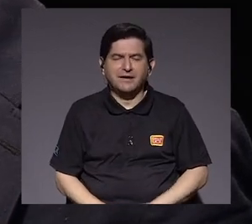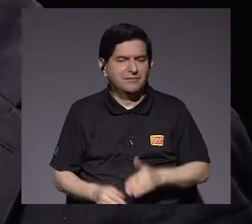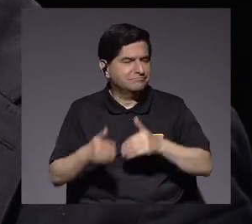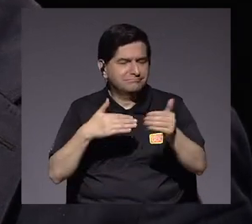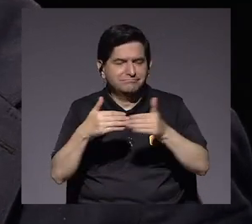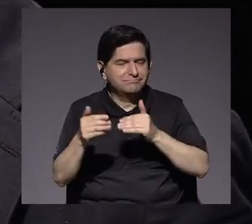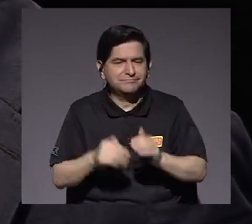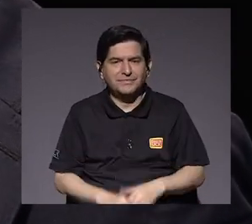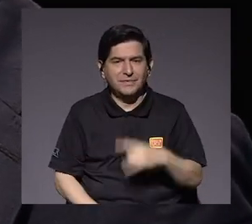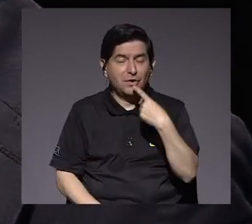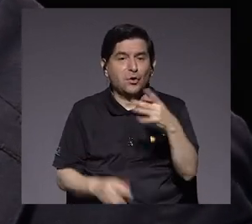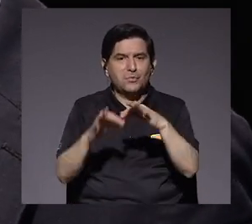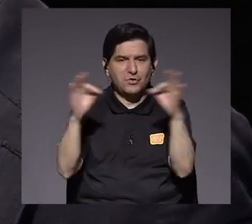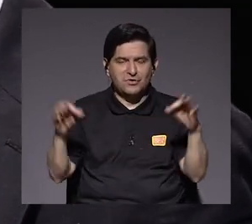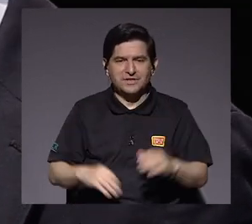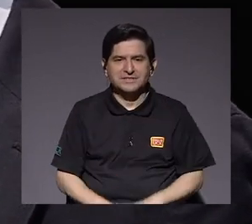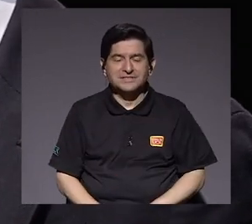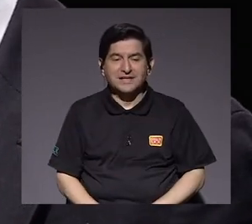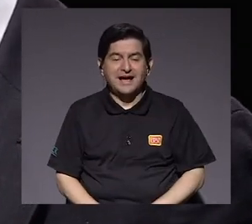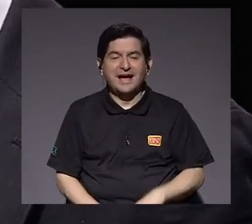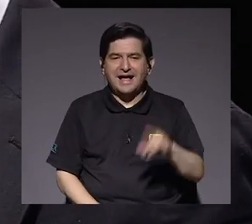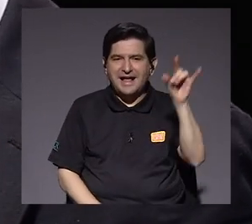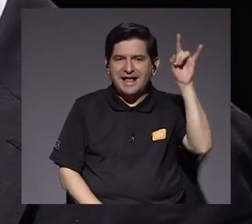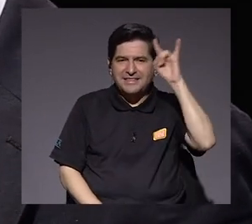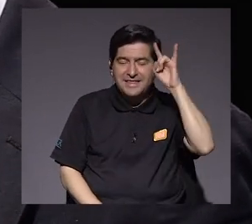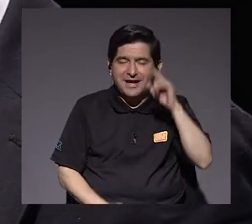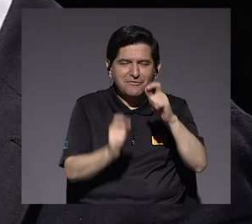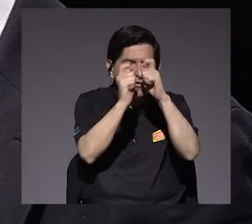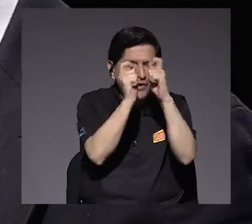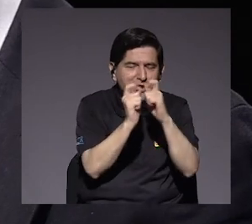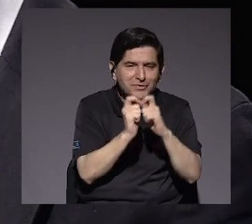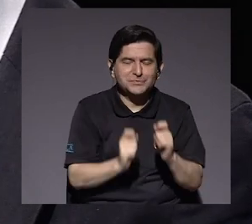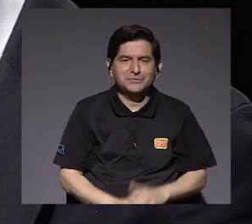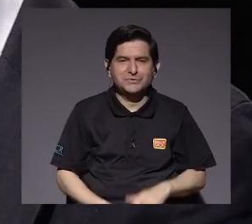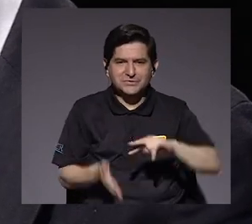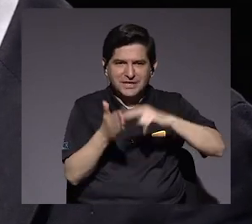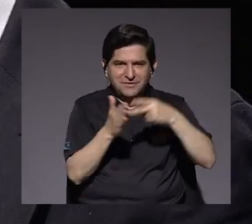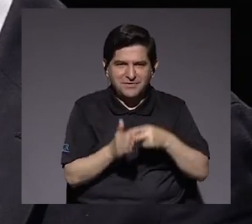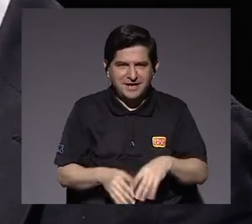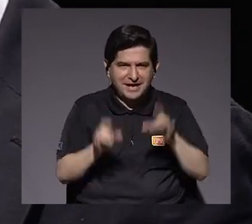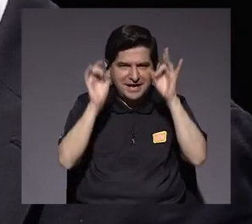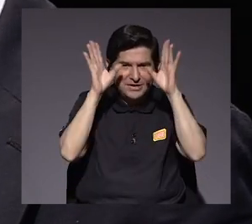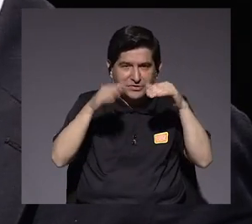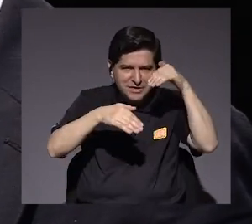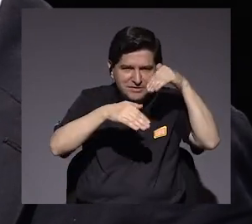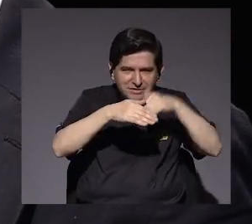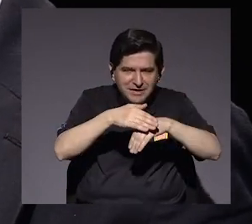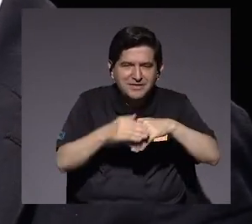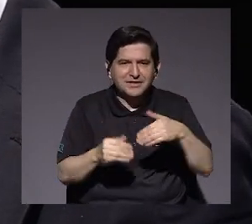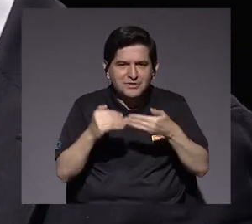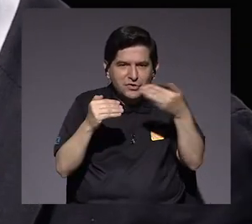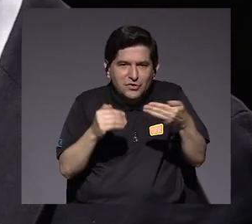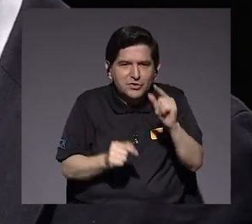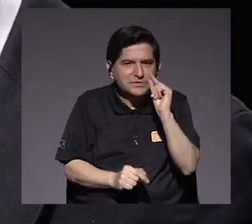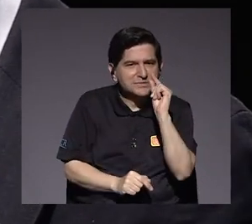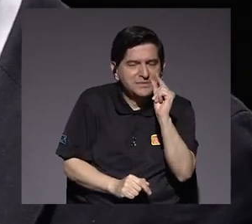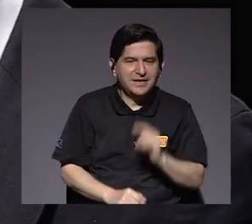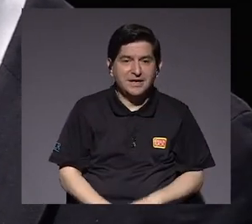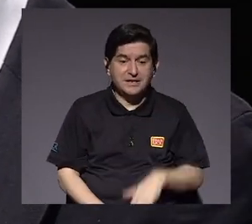eso, te das cuenta que, como dice el dicho, el diablo está en los detalles. El diablo está en los como detalles. Como una grabación tiene hoy,